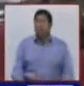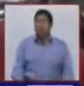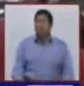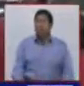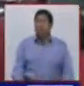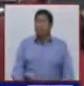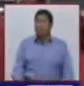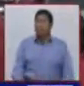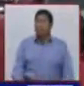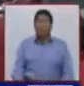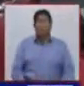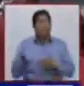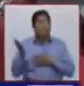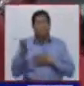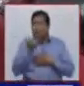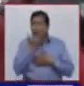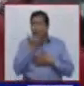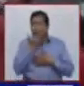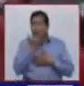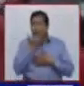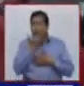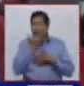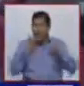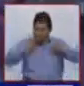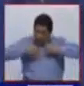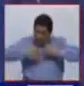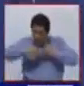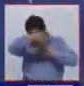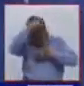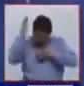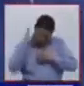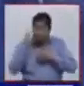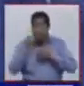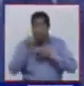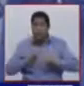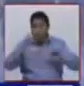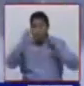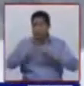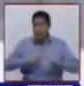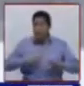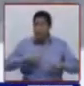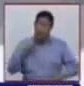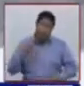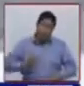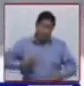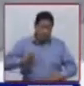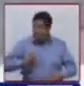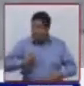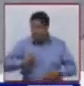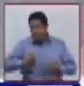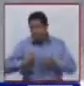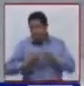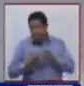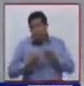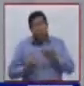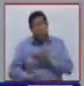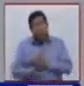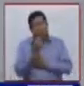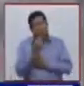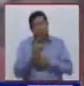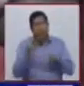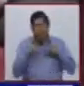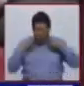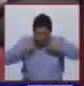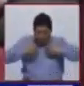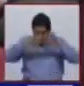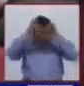Está agarrado de abrigos para los niños. Y hay que salir con los abrigos a la mano siempre. Así es, en las mañanas igual abrigados, en